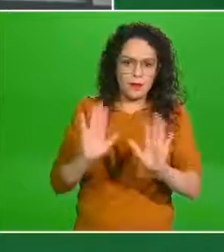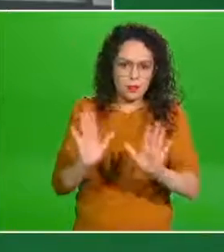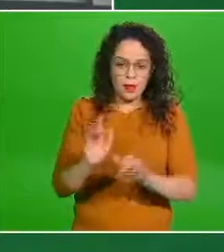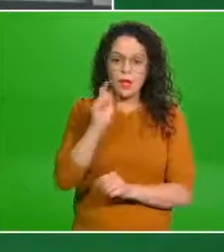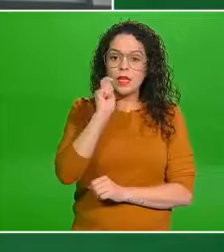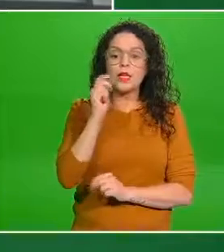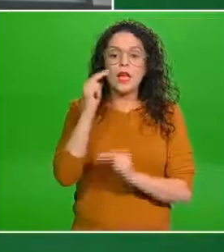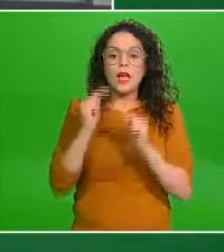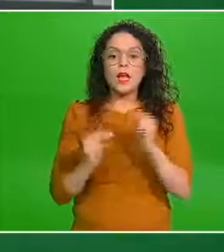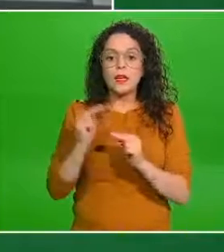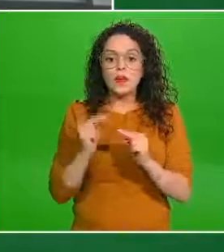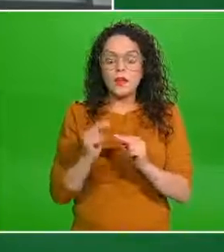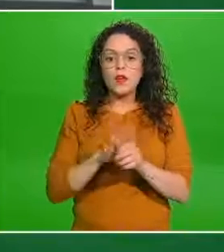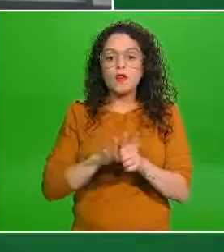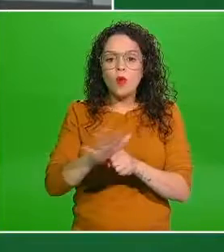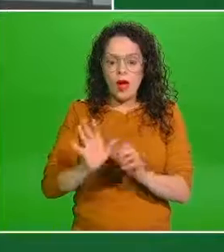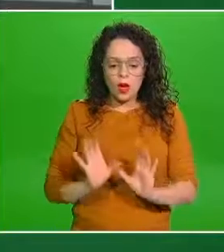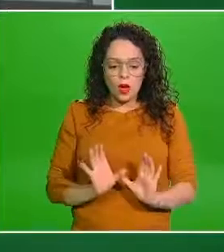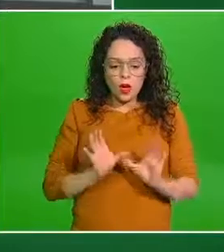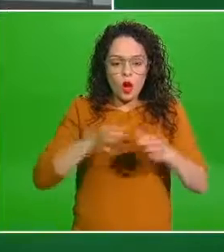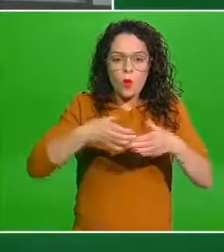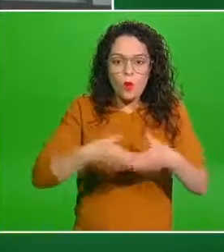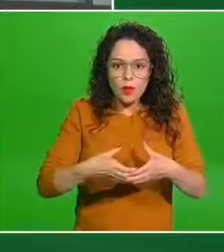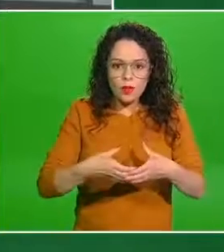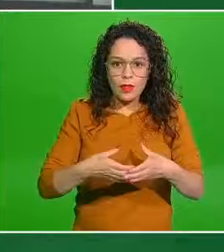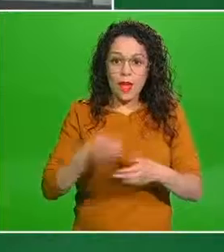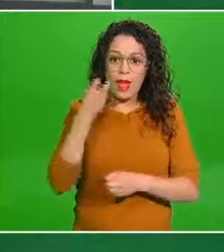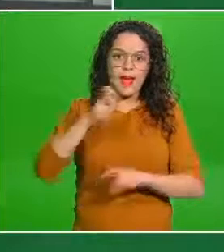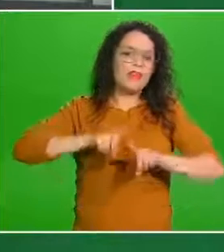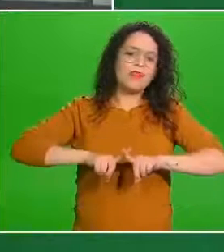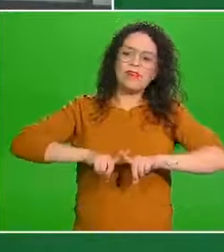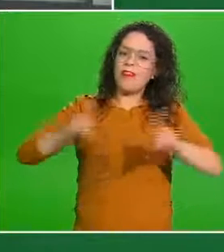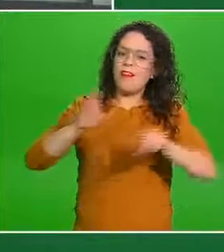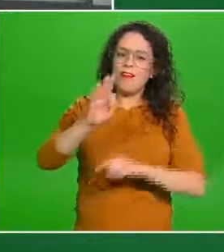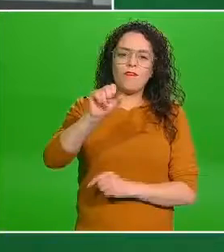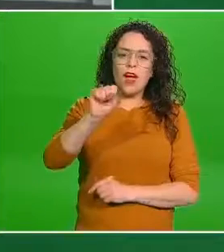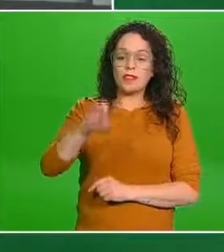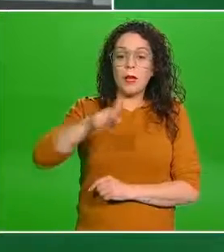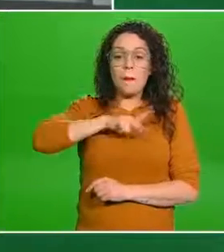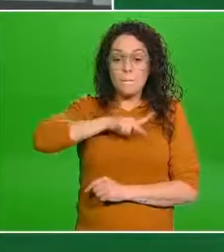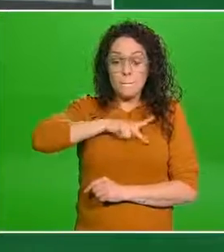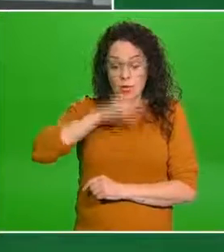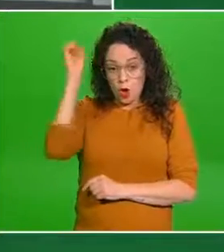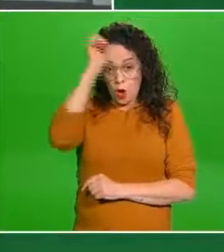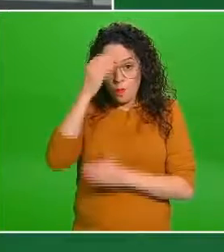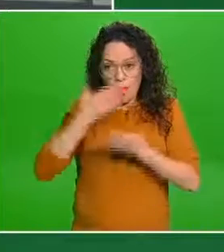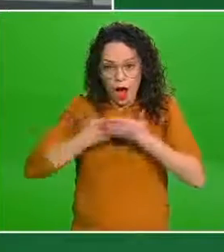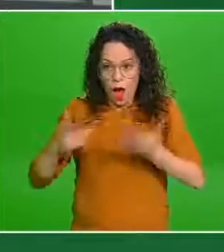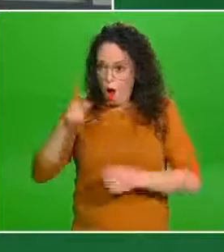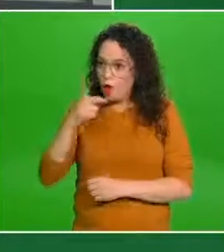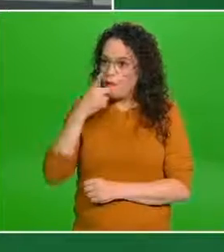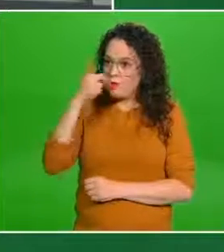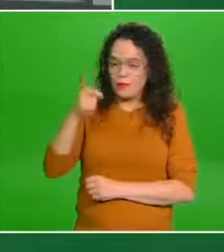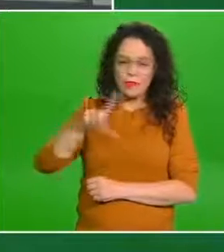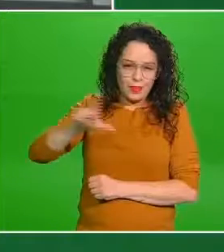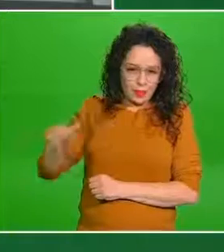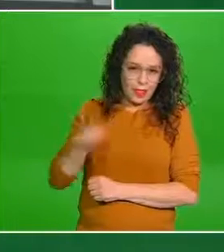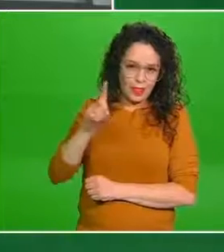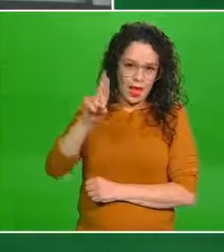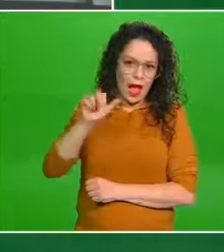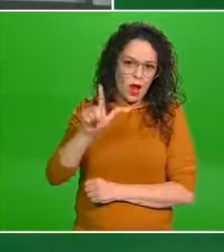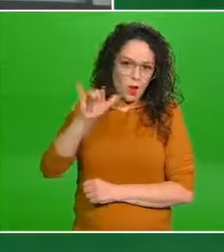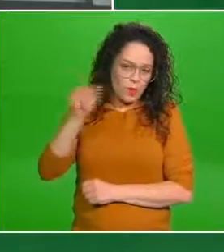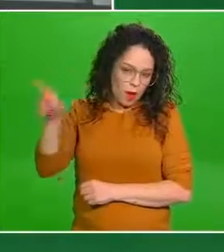niveles comunitarios, ¿no? Es una fase diferente. A mi parecer, y ahora que comenta el doctor Alomía, estamos ya en